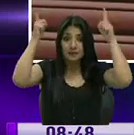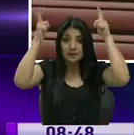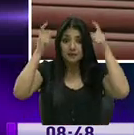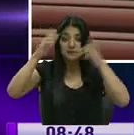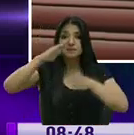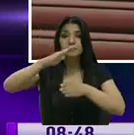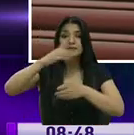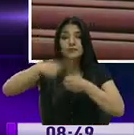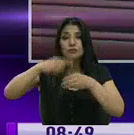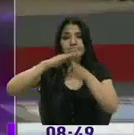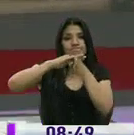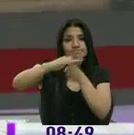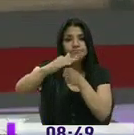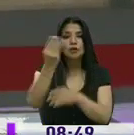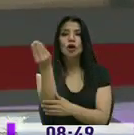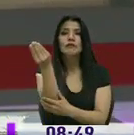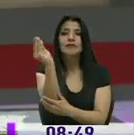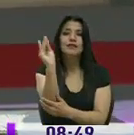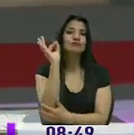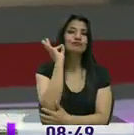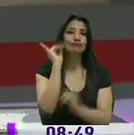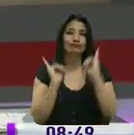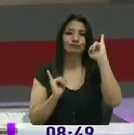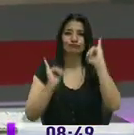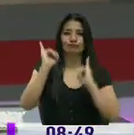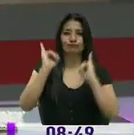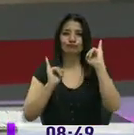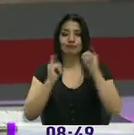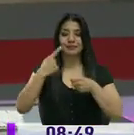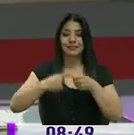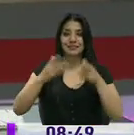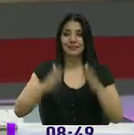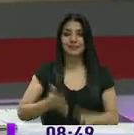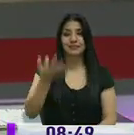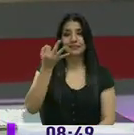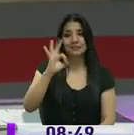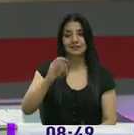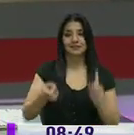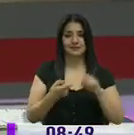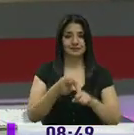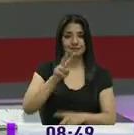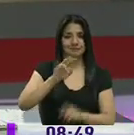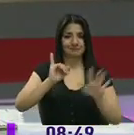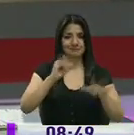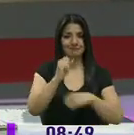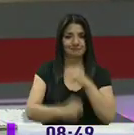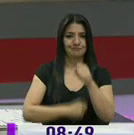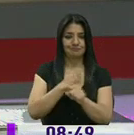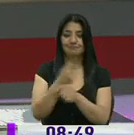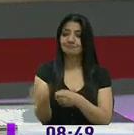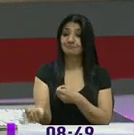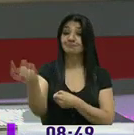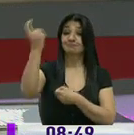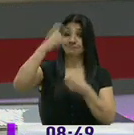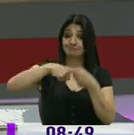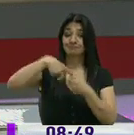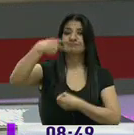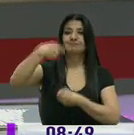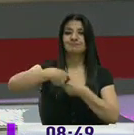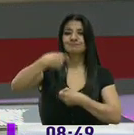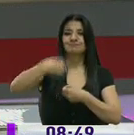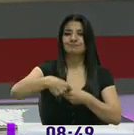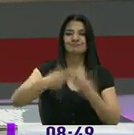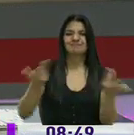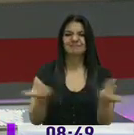a los jóvenes a las señoritas capitalinas de 19 a 26 años de edad a que se inscriban para participar en el certamen